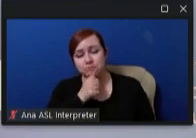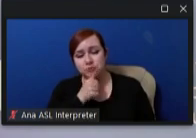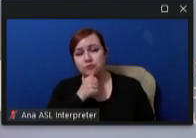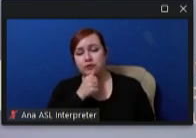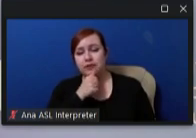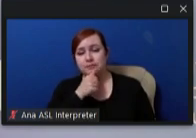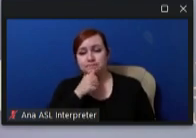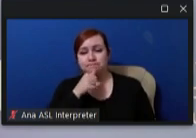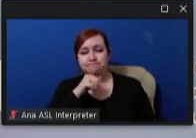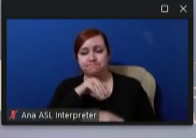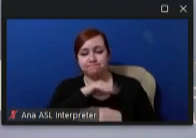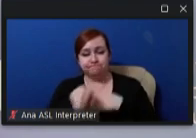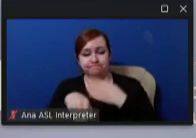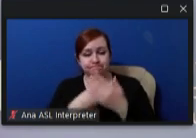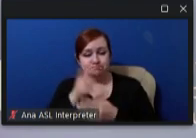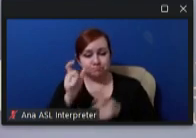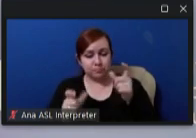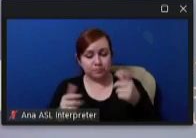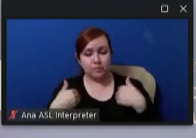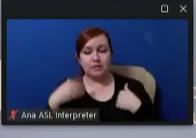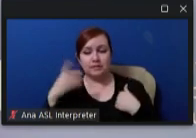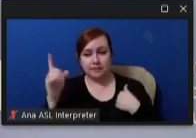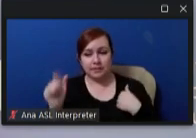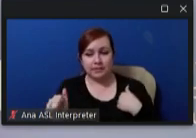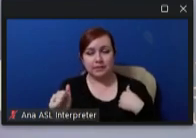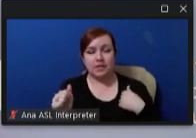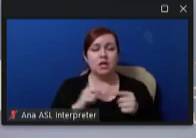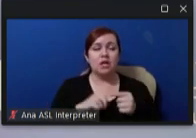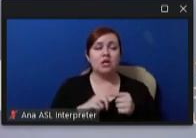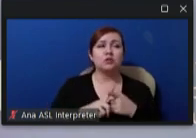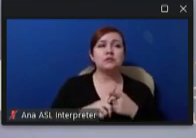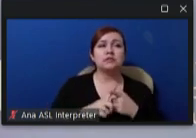grupo. Y me gustaría saber si eso está